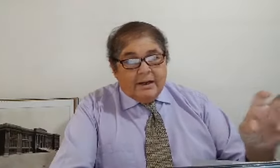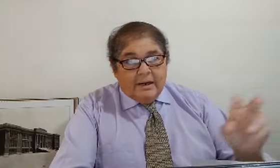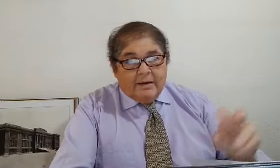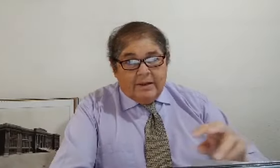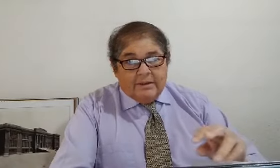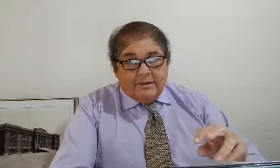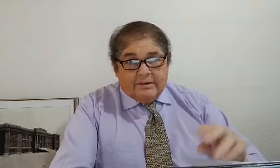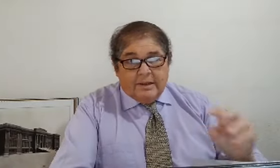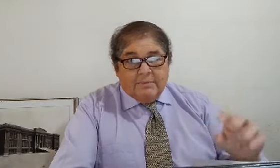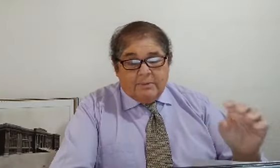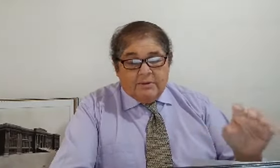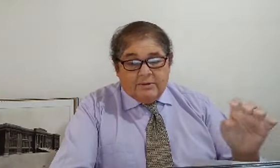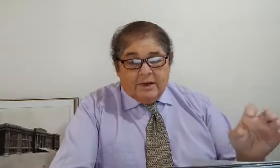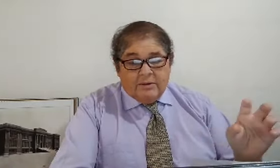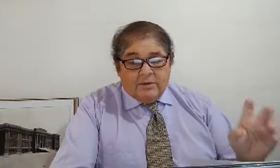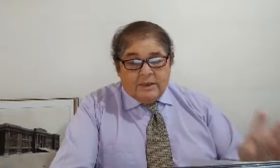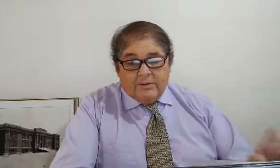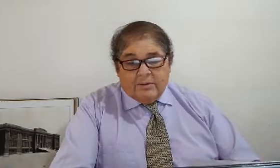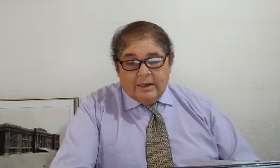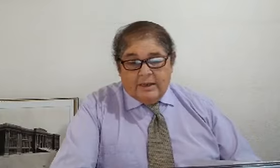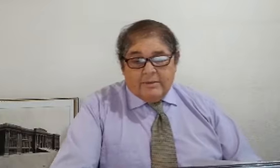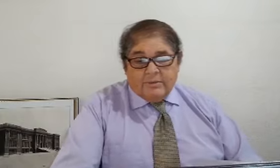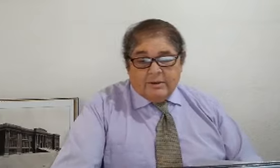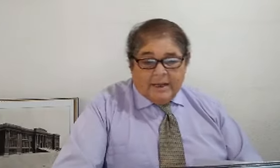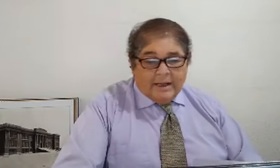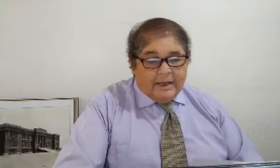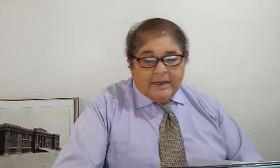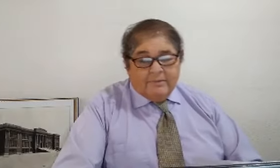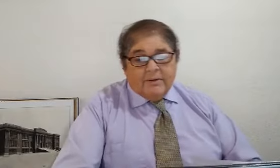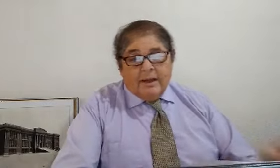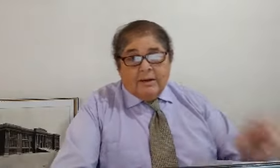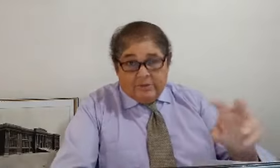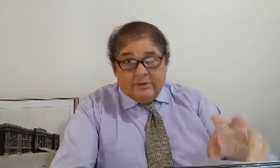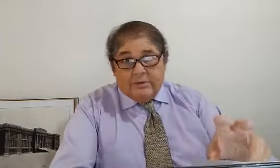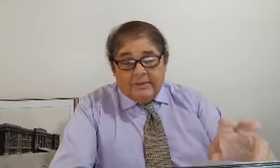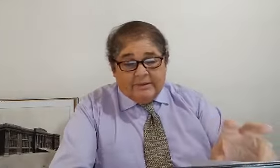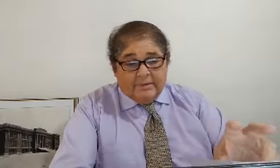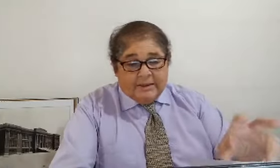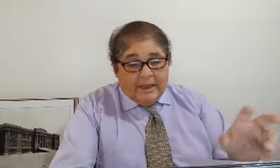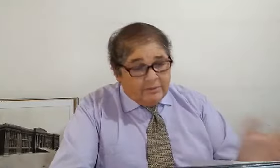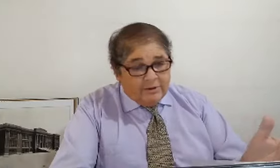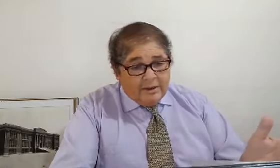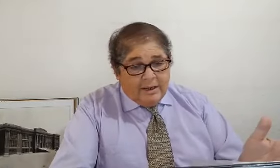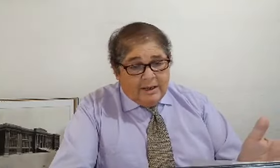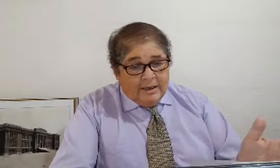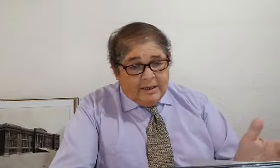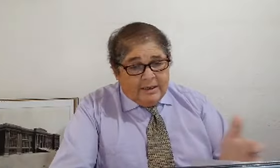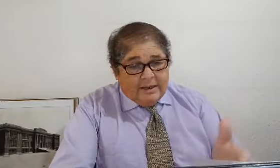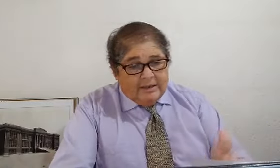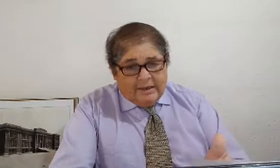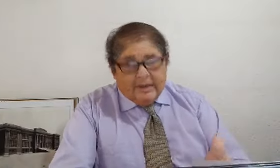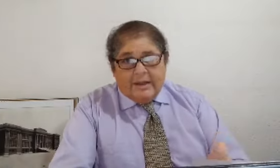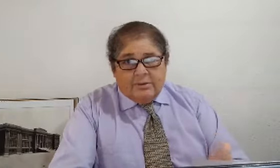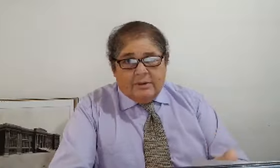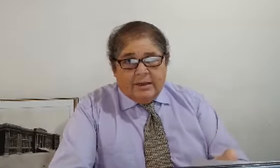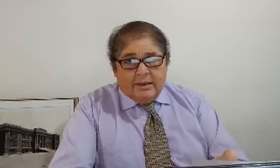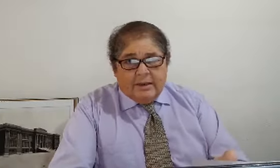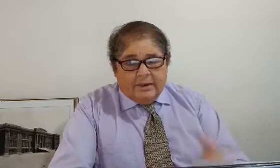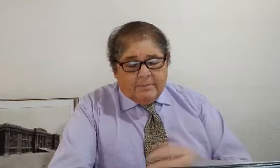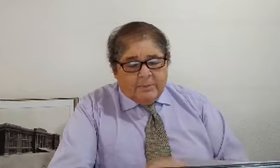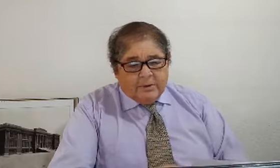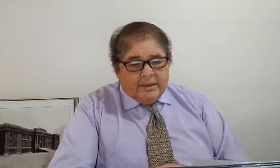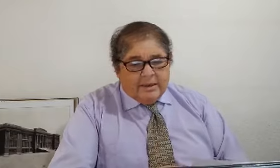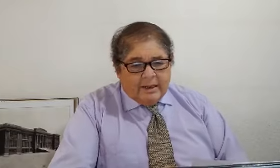manera relevante, se están proporcionando datos relativos a Baja California, a los sitios más afectados, y es el caso